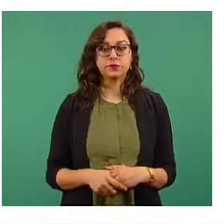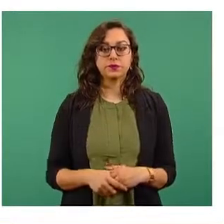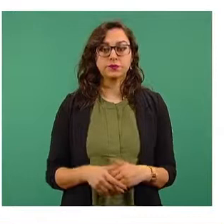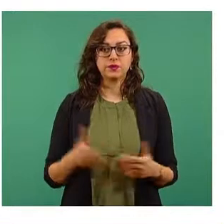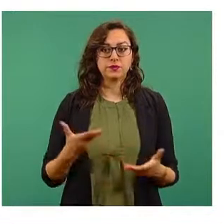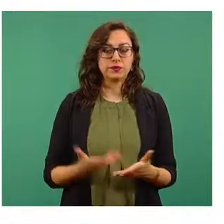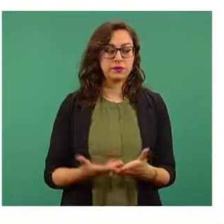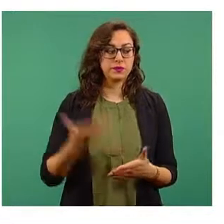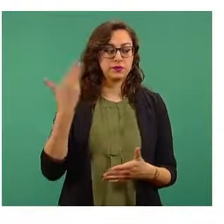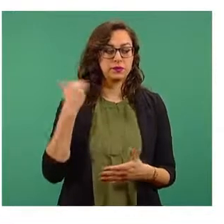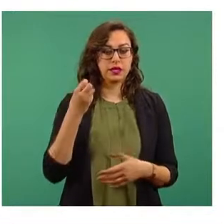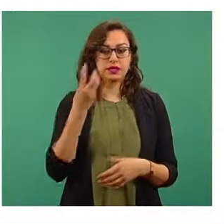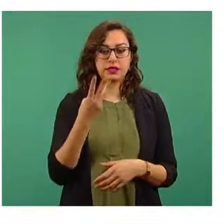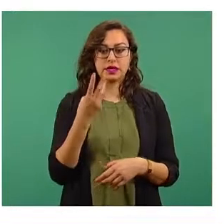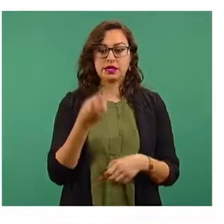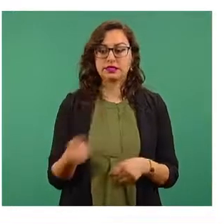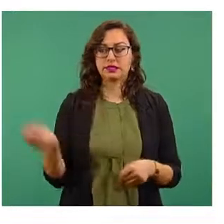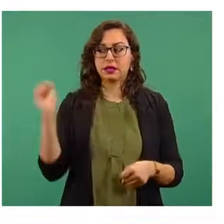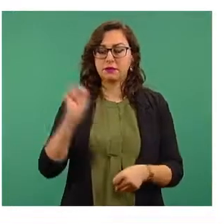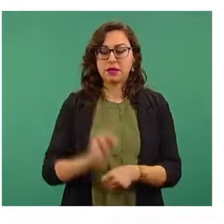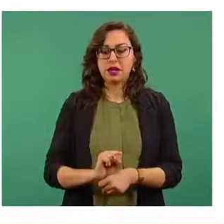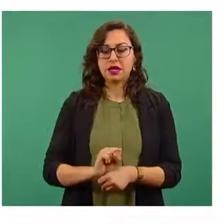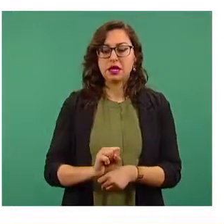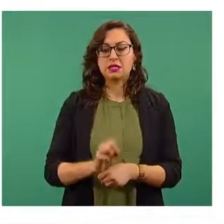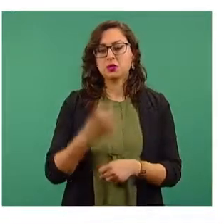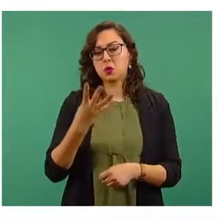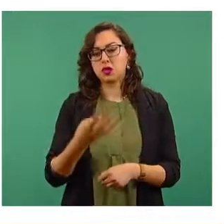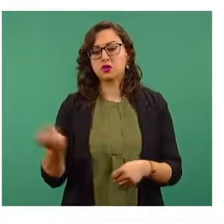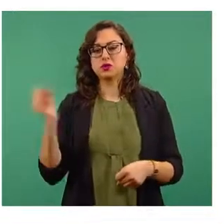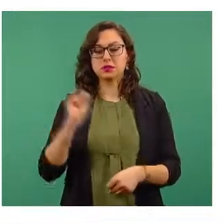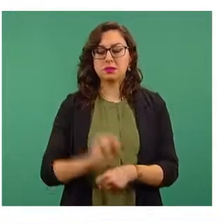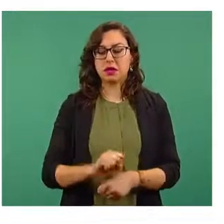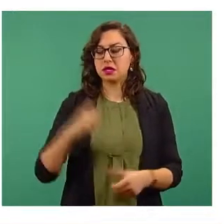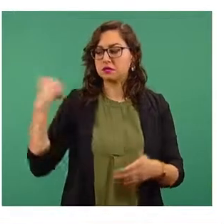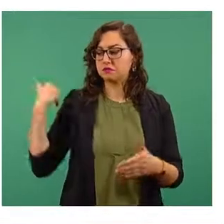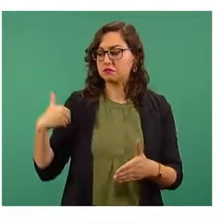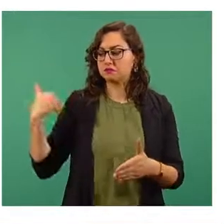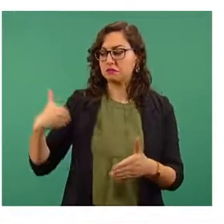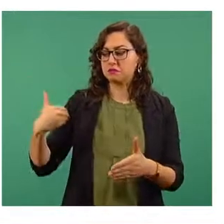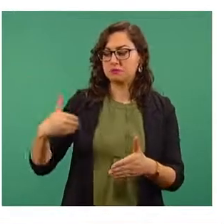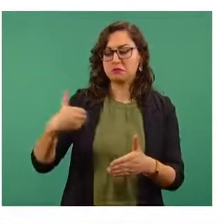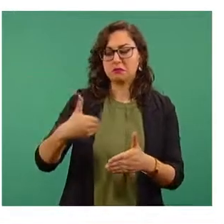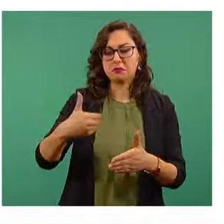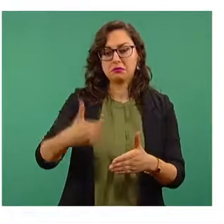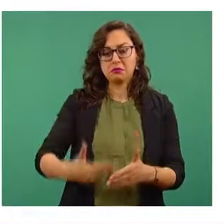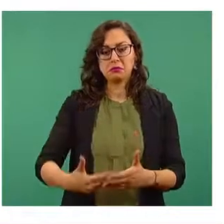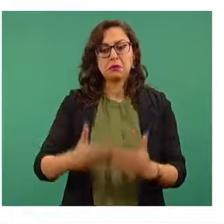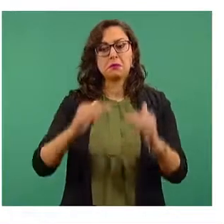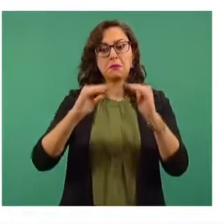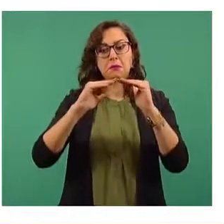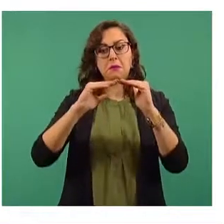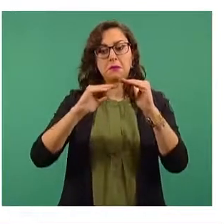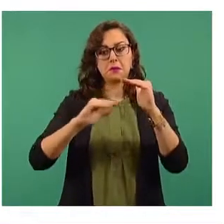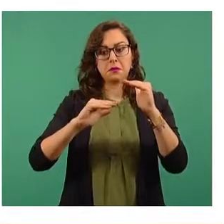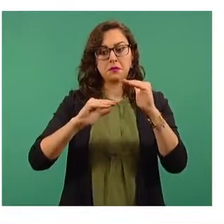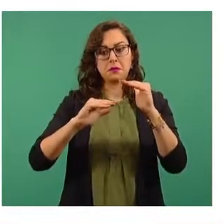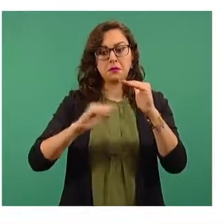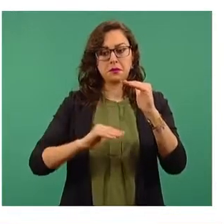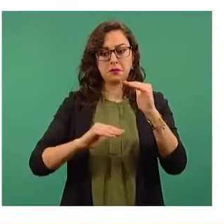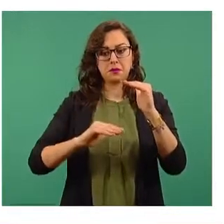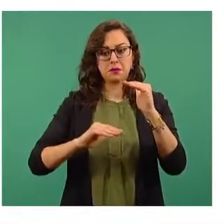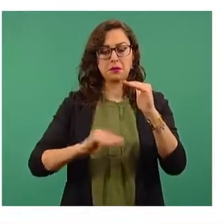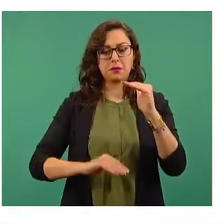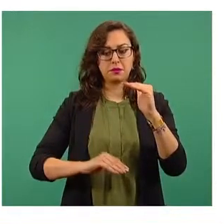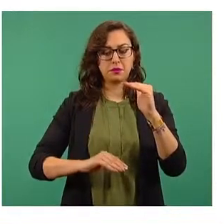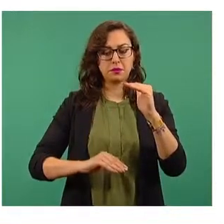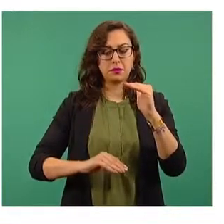hace 3 semanas en términos generales, 4 en algunos lugares, pero de 4 a 6, un descenso en el número